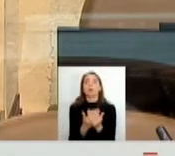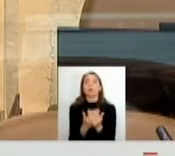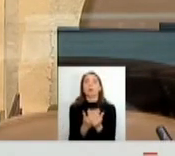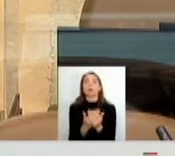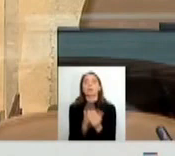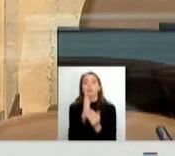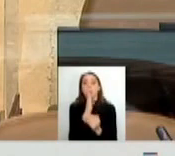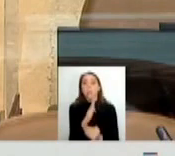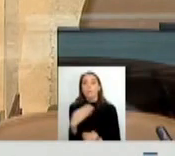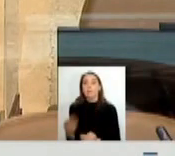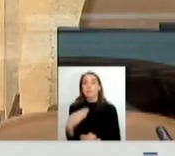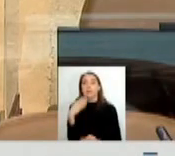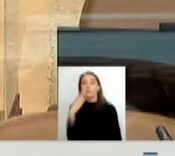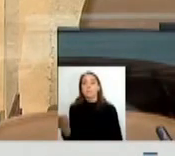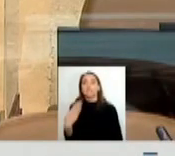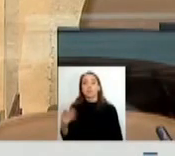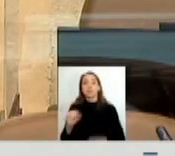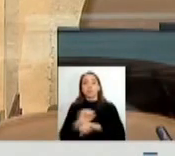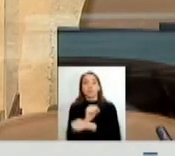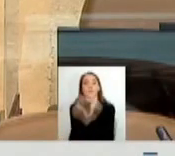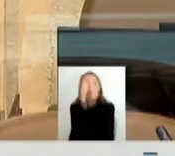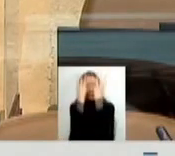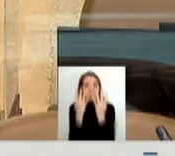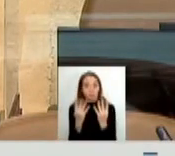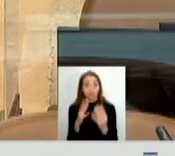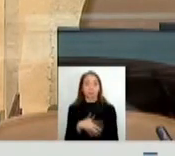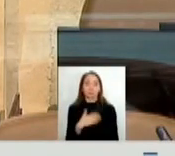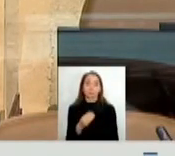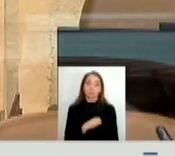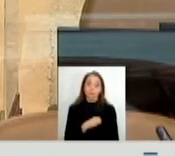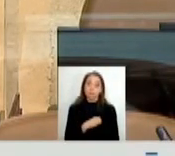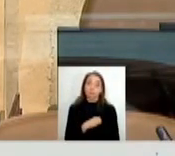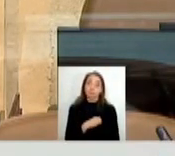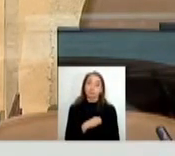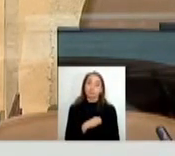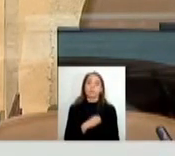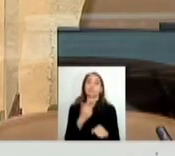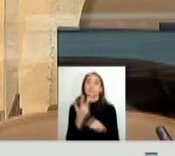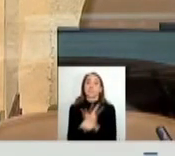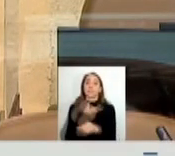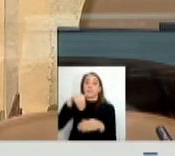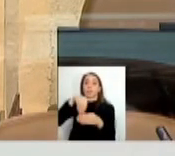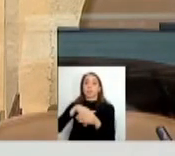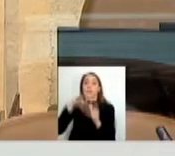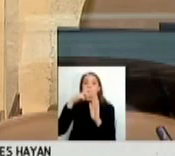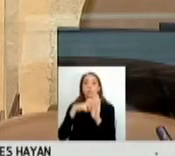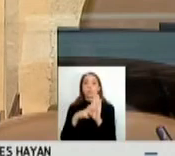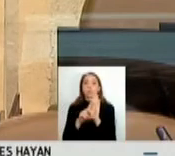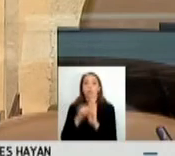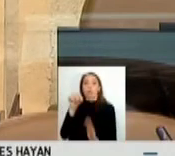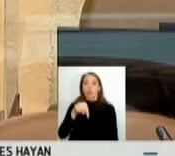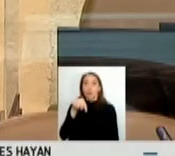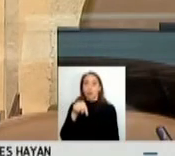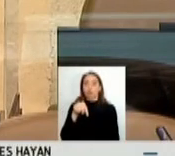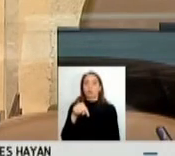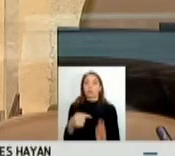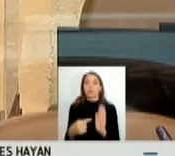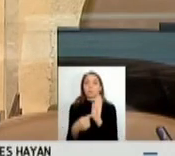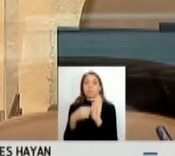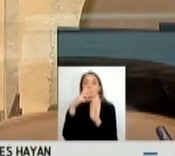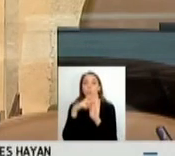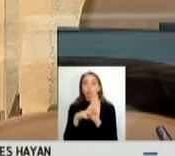beneficios. Yo lamento que desgraciadamente se esté votando este proyecto el día de hoy, porque este proyecto no busca